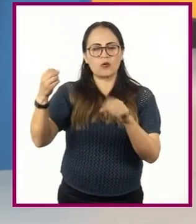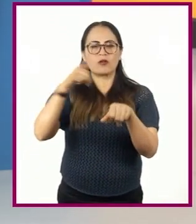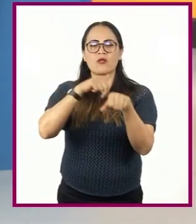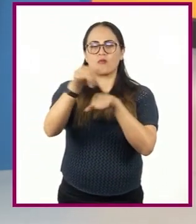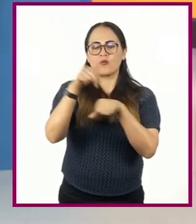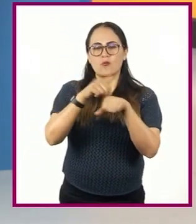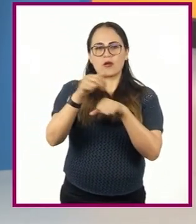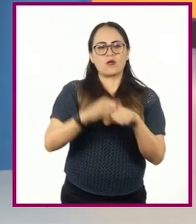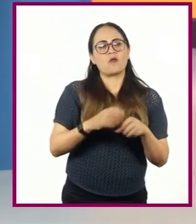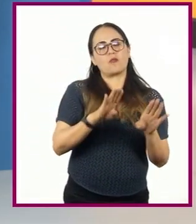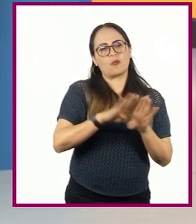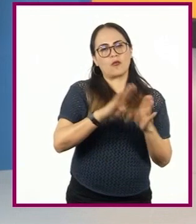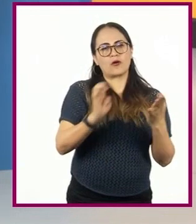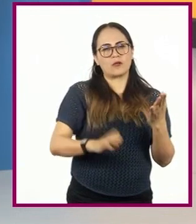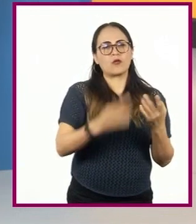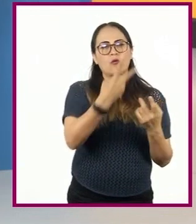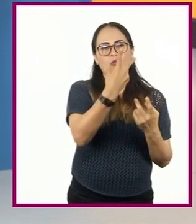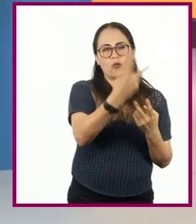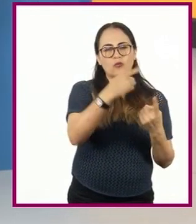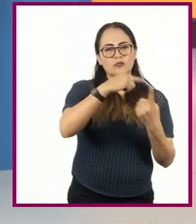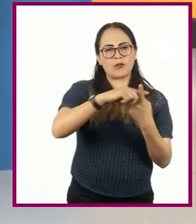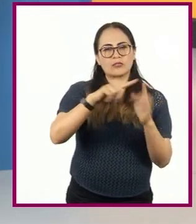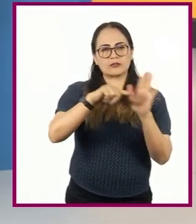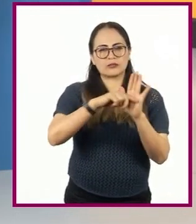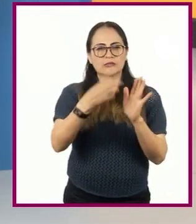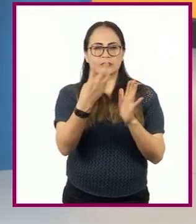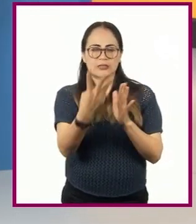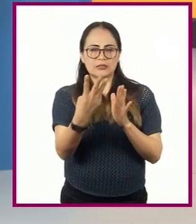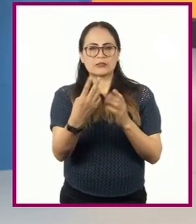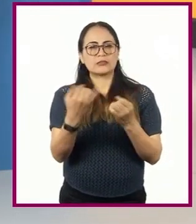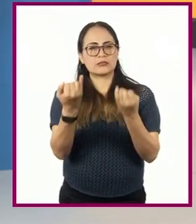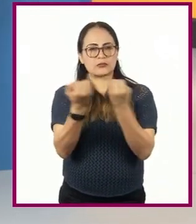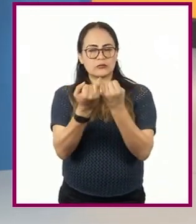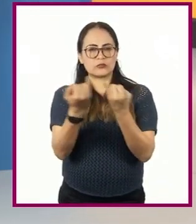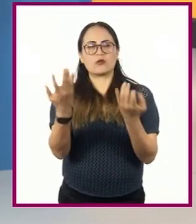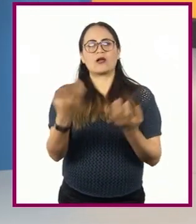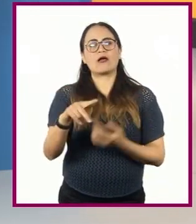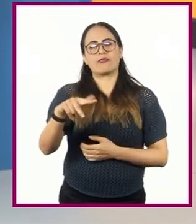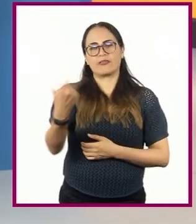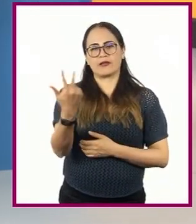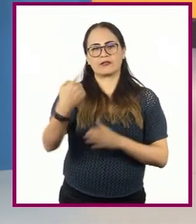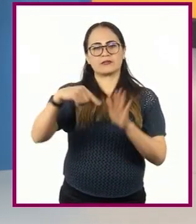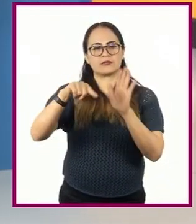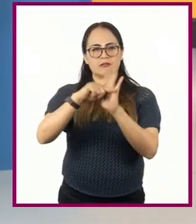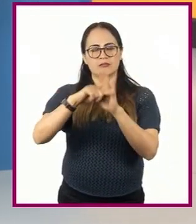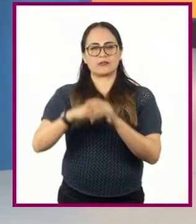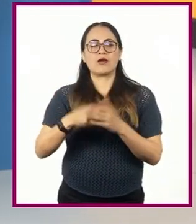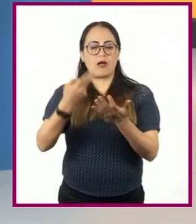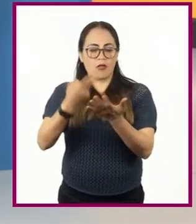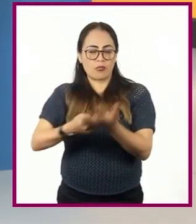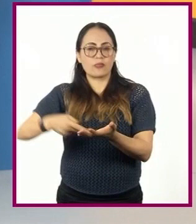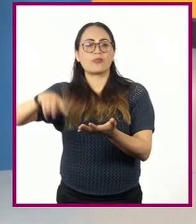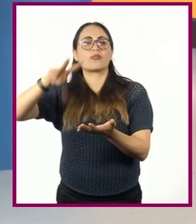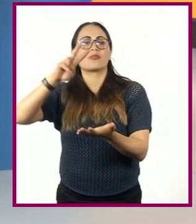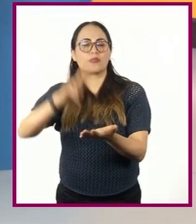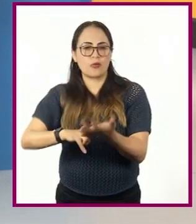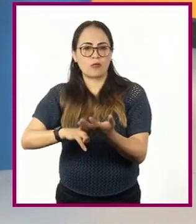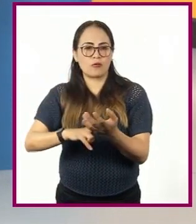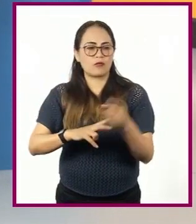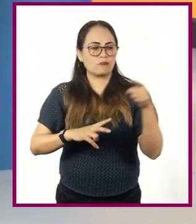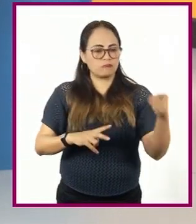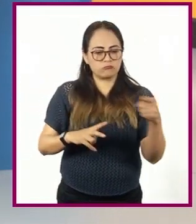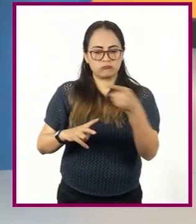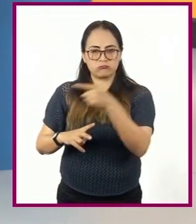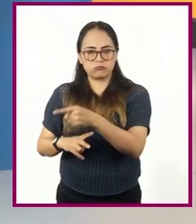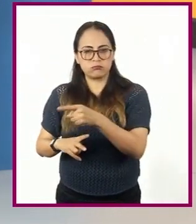como 2 más 3 negativo por 5 es igual a 13 negativo, se duplica el valor de uno de los